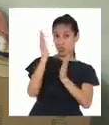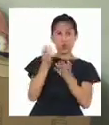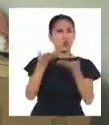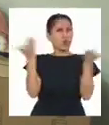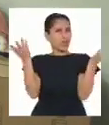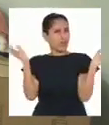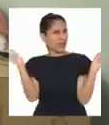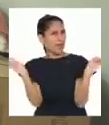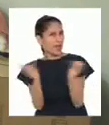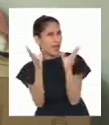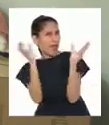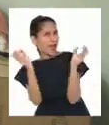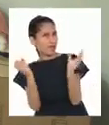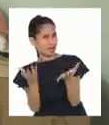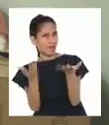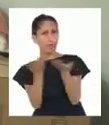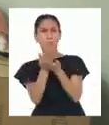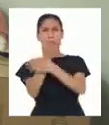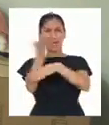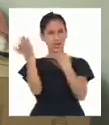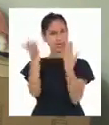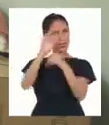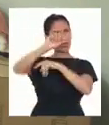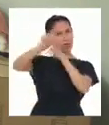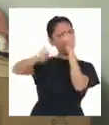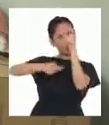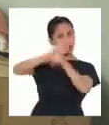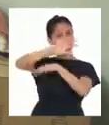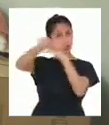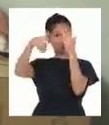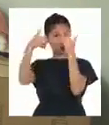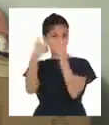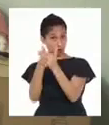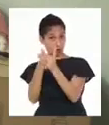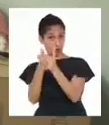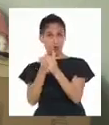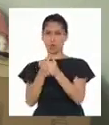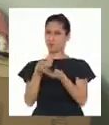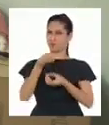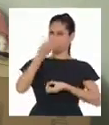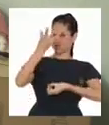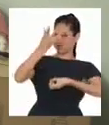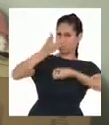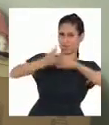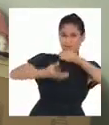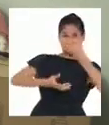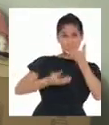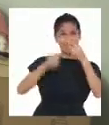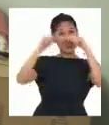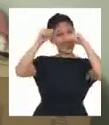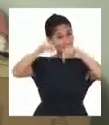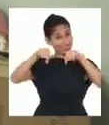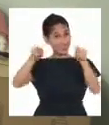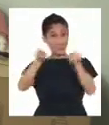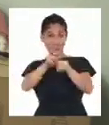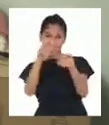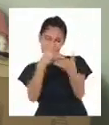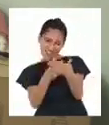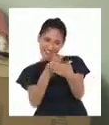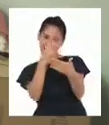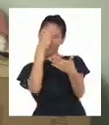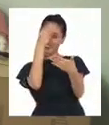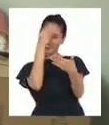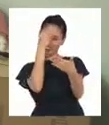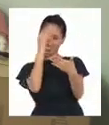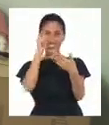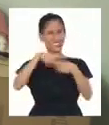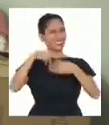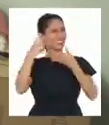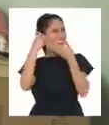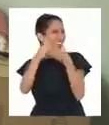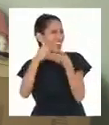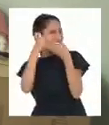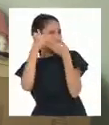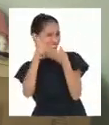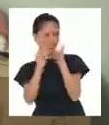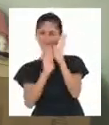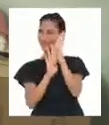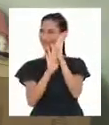de manera responsable y segura. Y todo lo que aprendimos hoy sumará a este